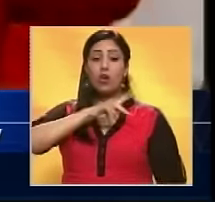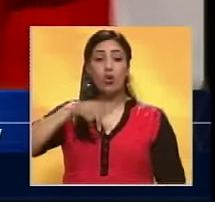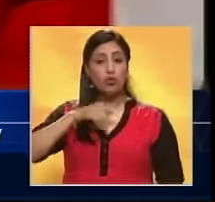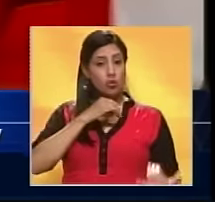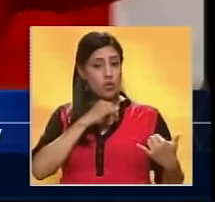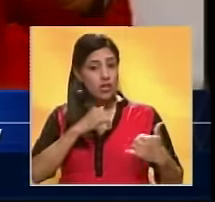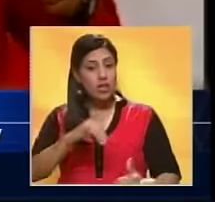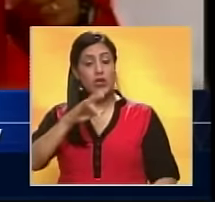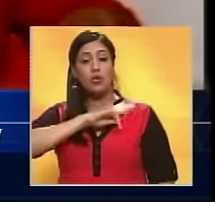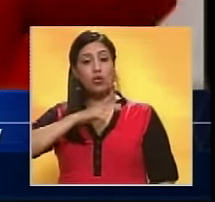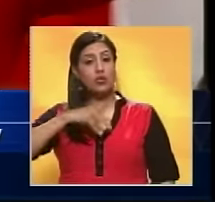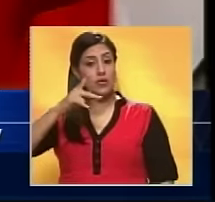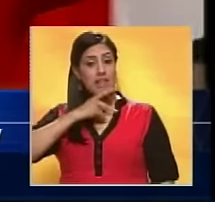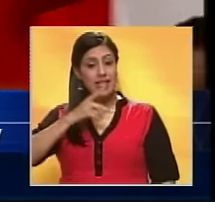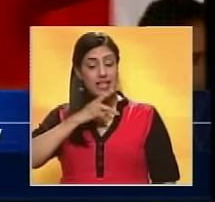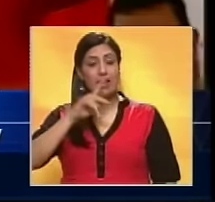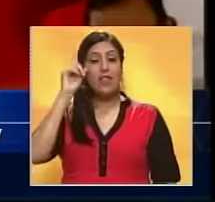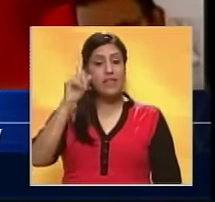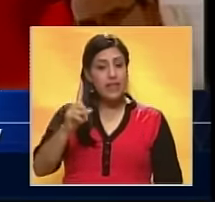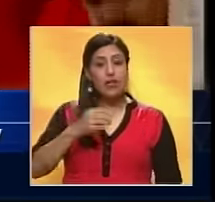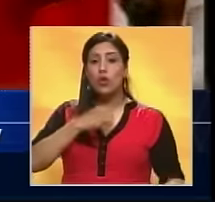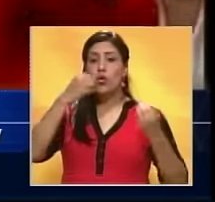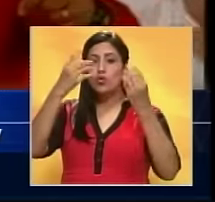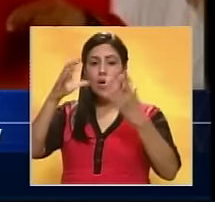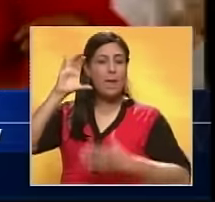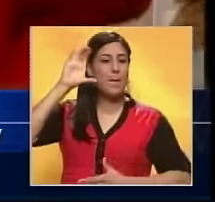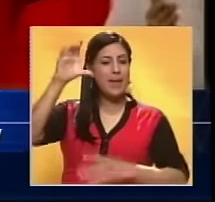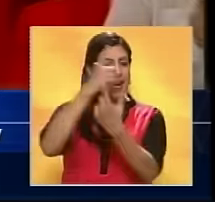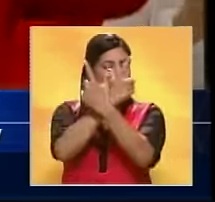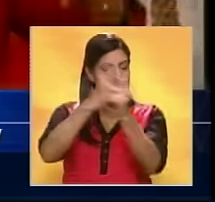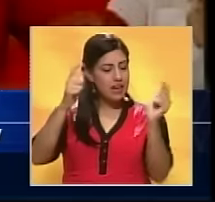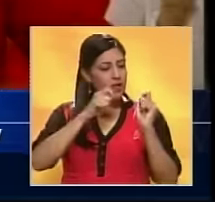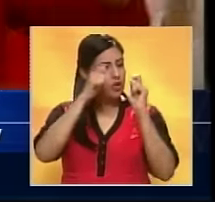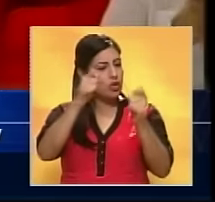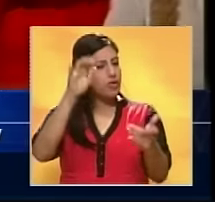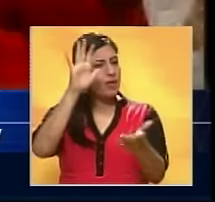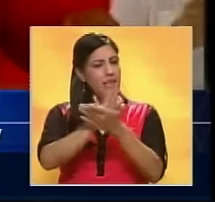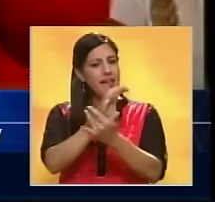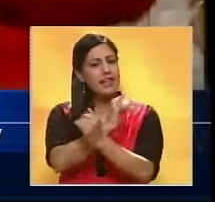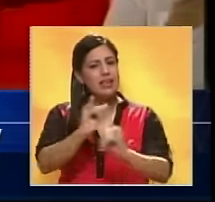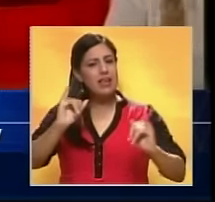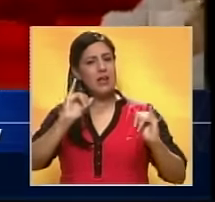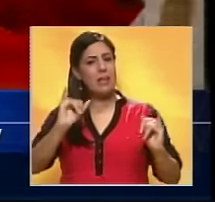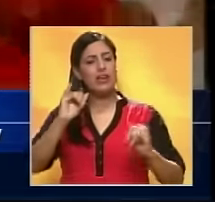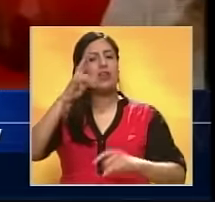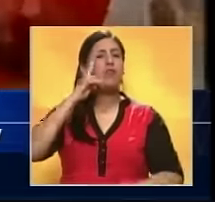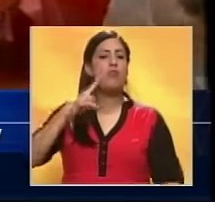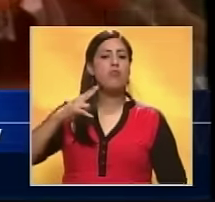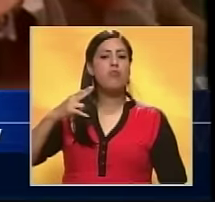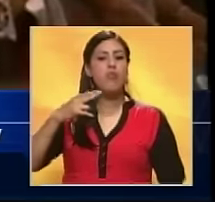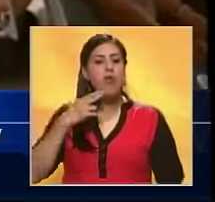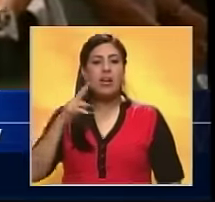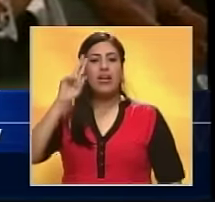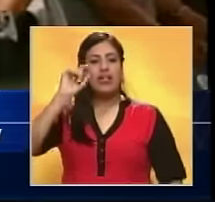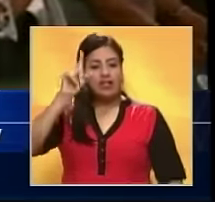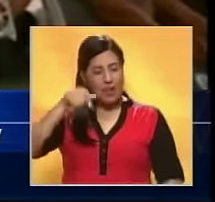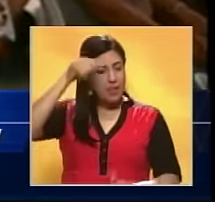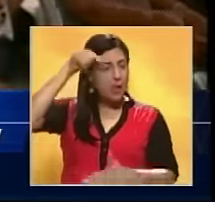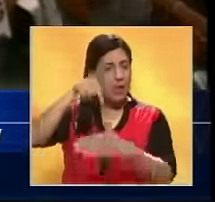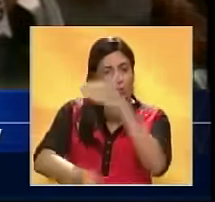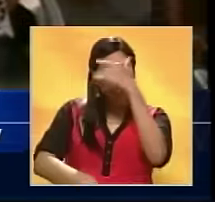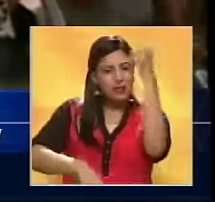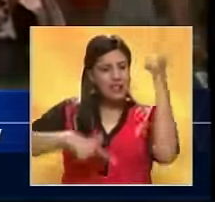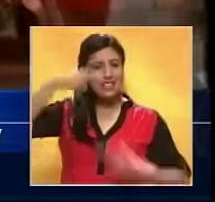nuestros hijos y a nuestros nietos le entregaremos una patria libre, soberana, independiente, bolivariana y